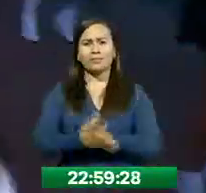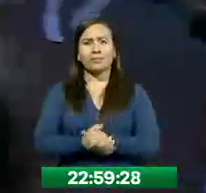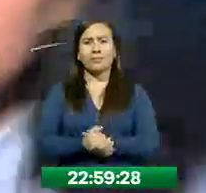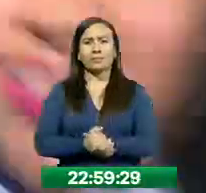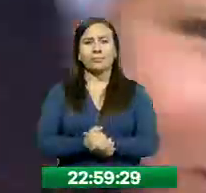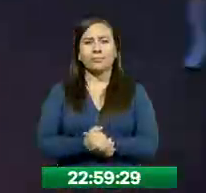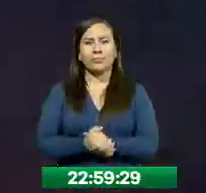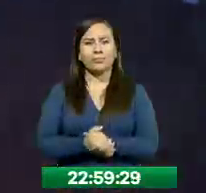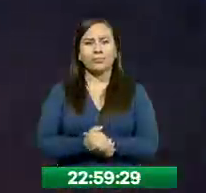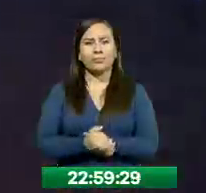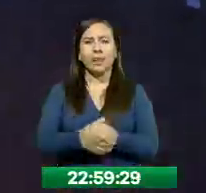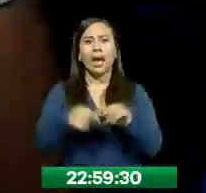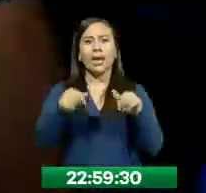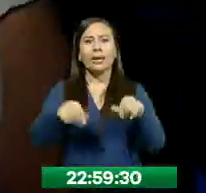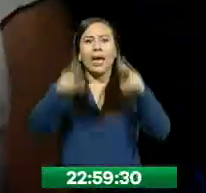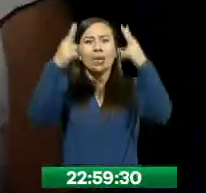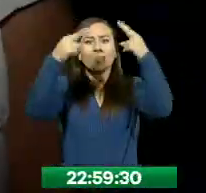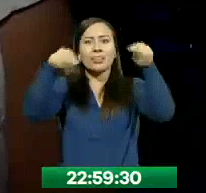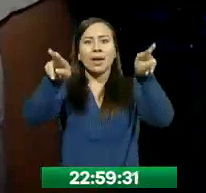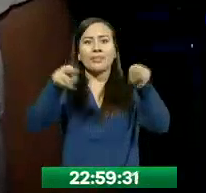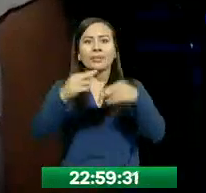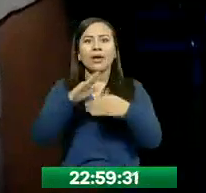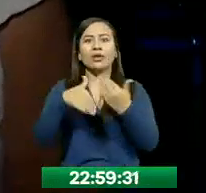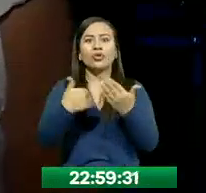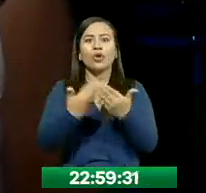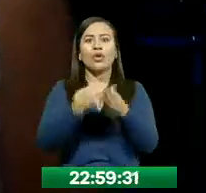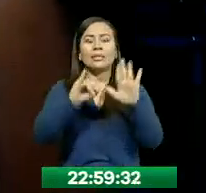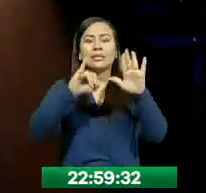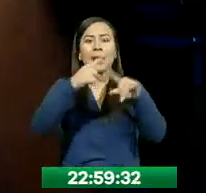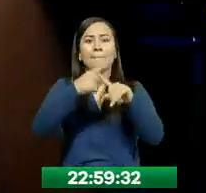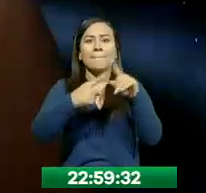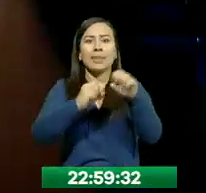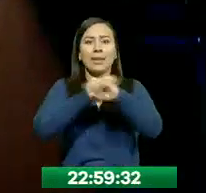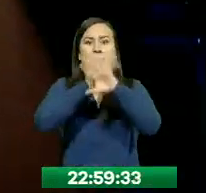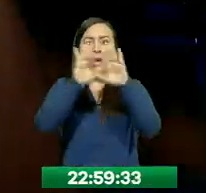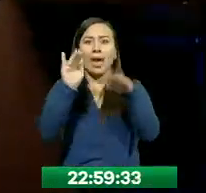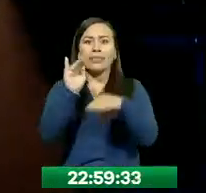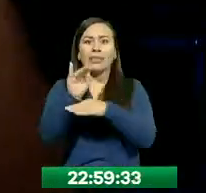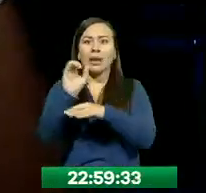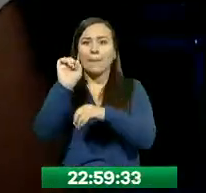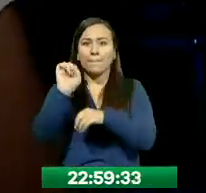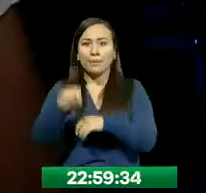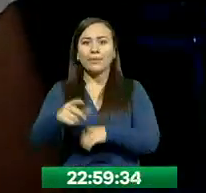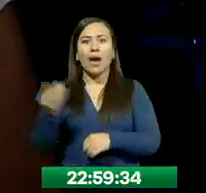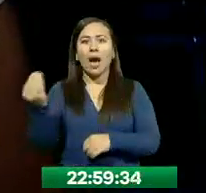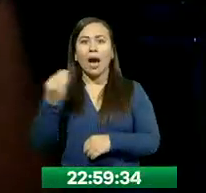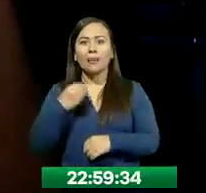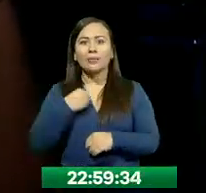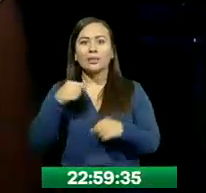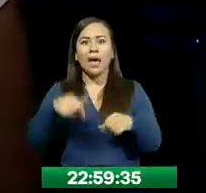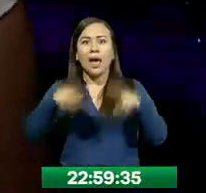árbol espectacular que se prende todos los días a las 6 y media de la tarde y un espacio mágico llamado